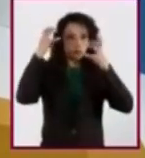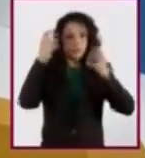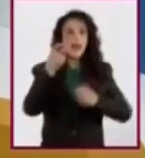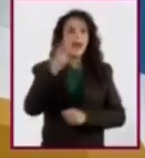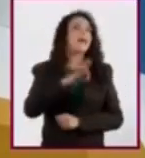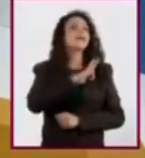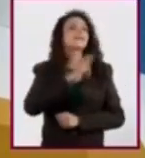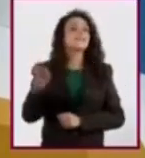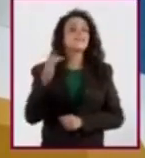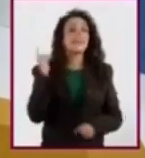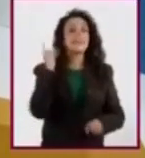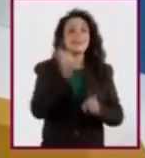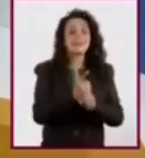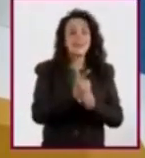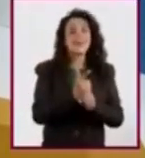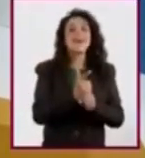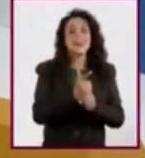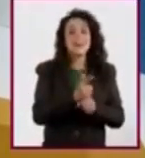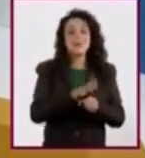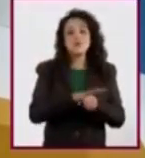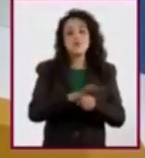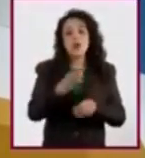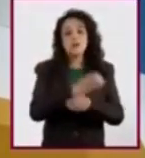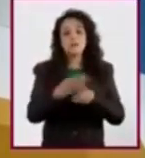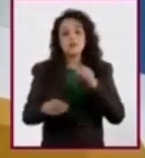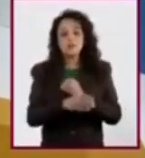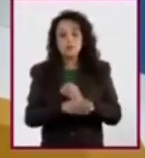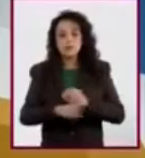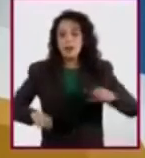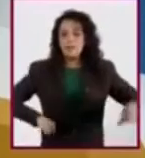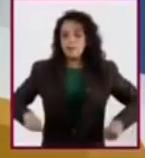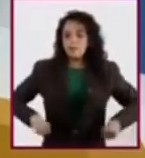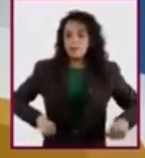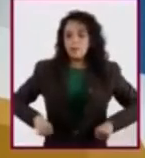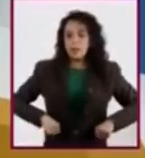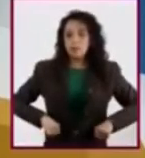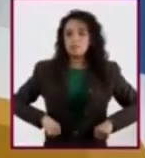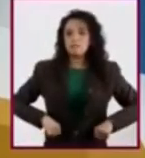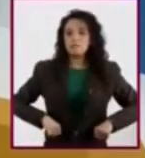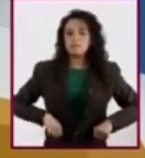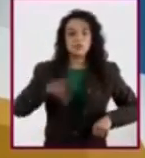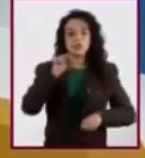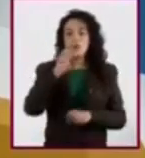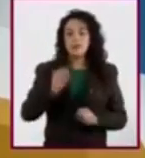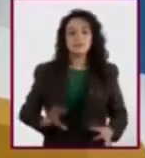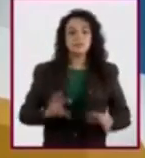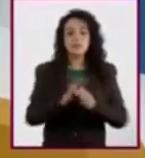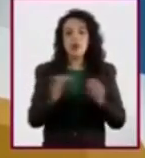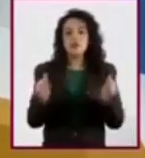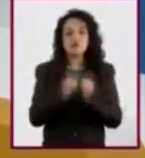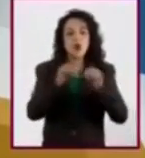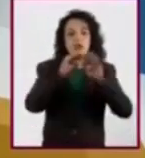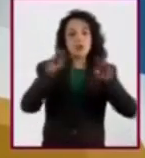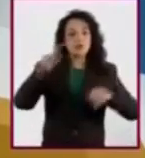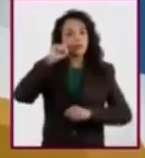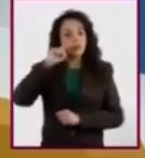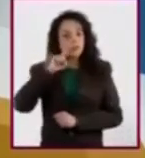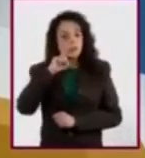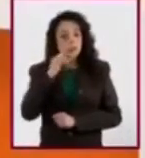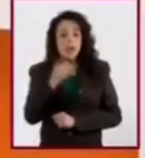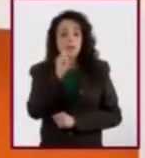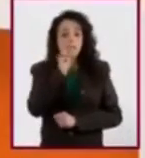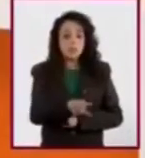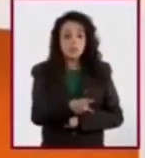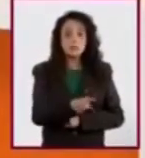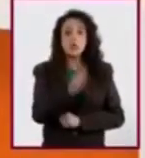permita discernir qué conductas o comportamientos van en contra de la equidad de género e incluso contra su derecho a la